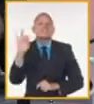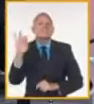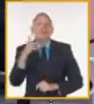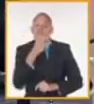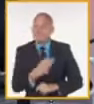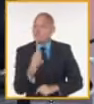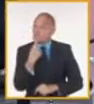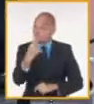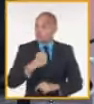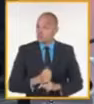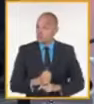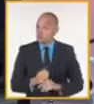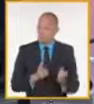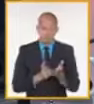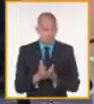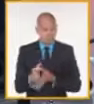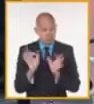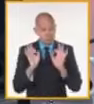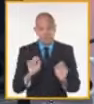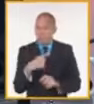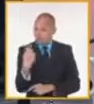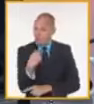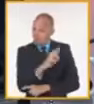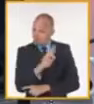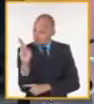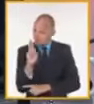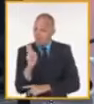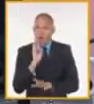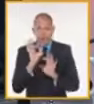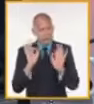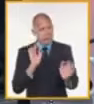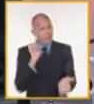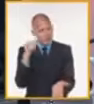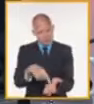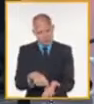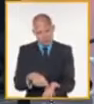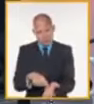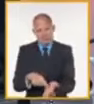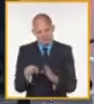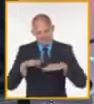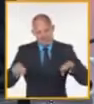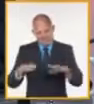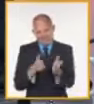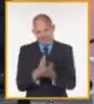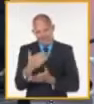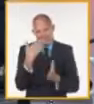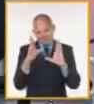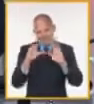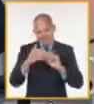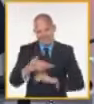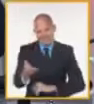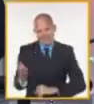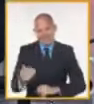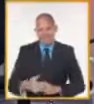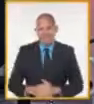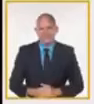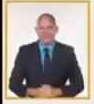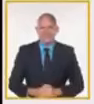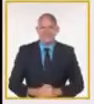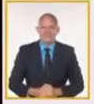seguimos proclamando los revolucionarios cubanos a la altura de estos tiempos seguimos en combate muy buenas noches